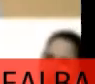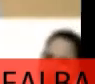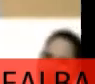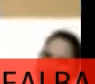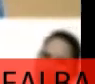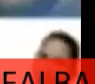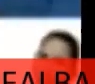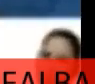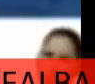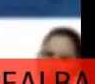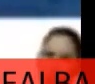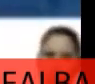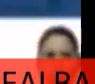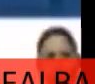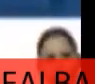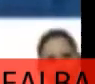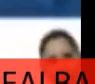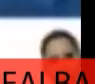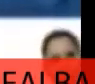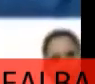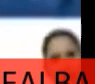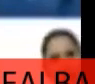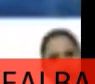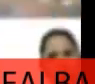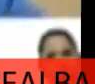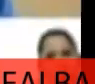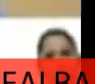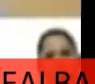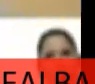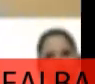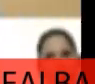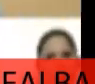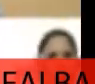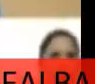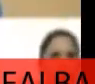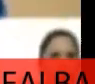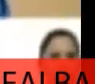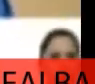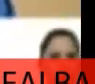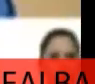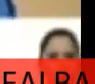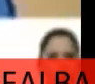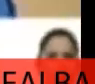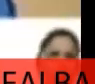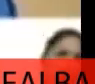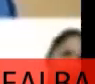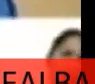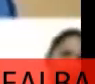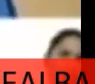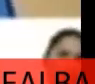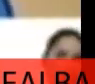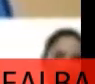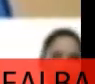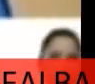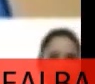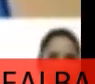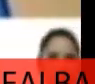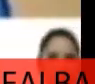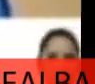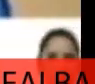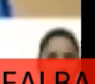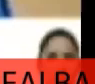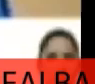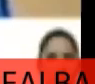miel. Cambio sostenible, hasta tanto no solamente hay un cambio de gobierno, sino un cambio de modelo. Eso sigue planteado. Ahora, ¿qué es lo que